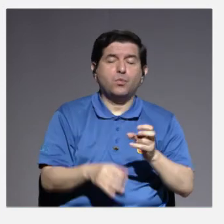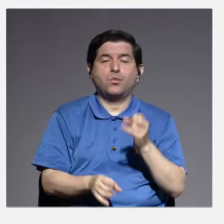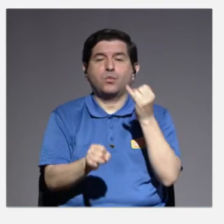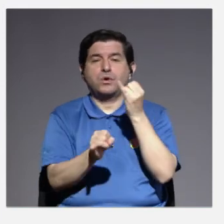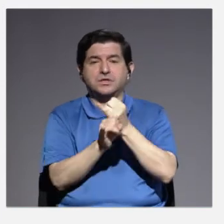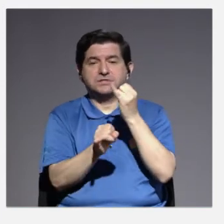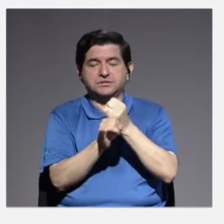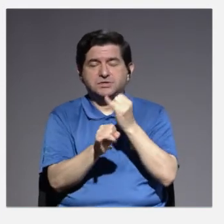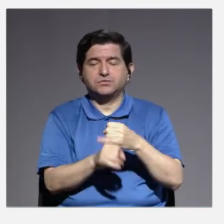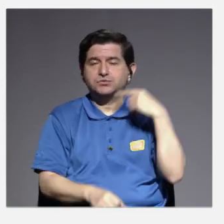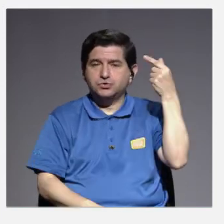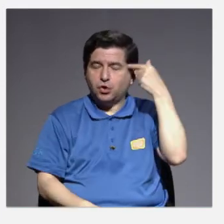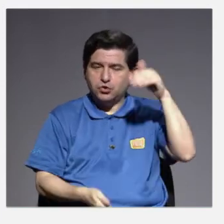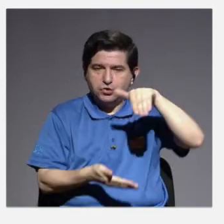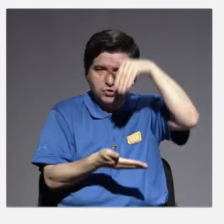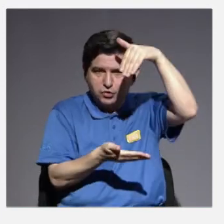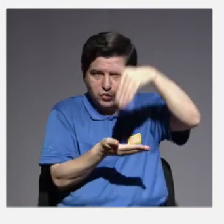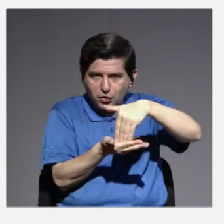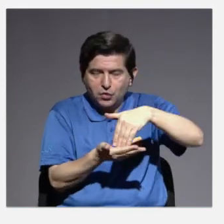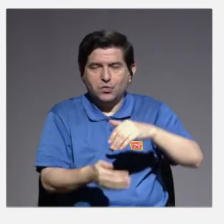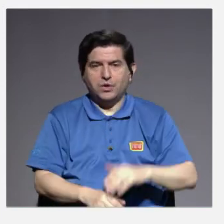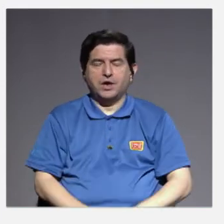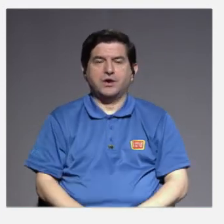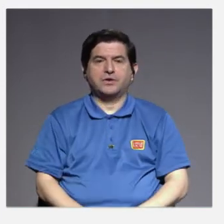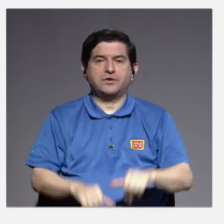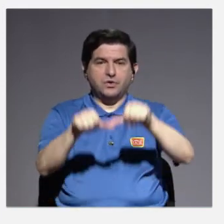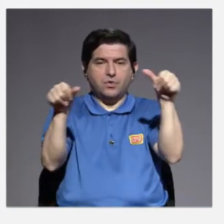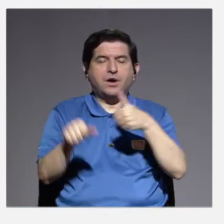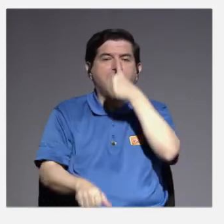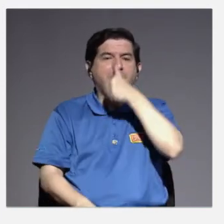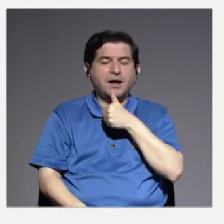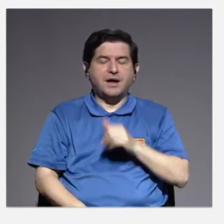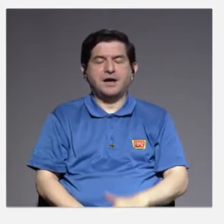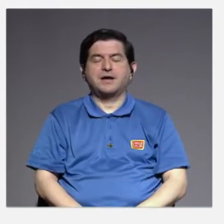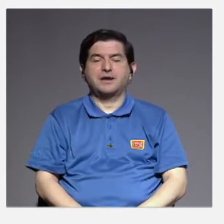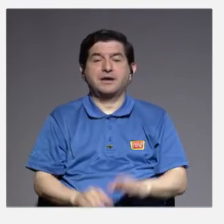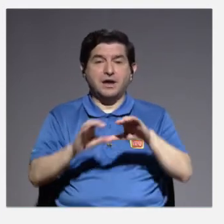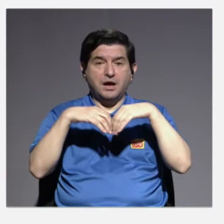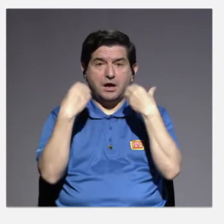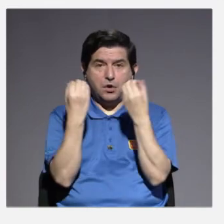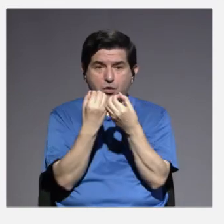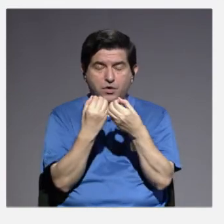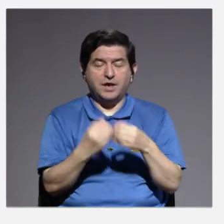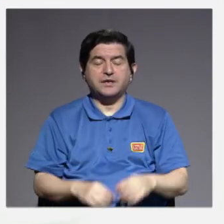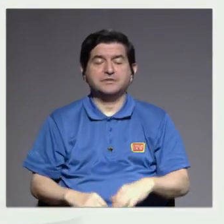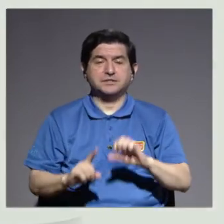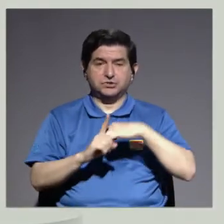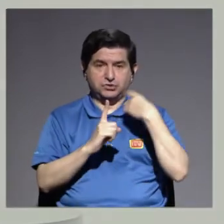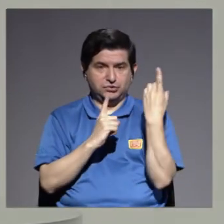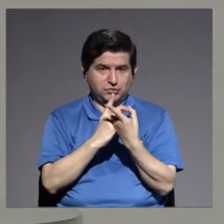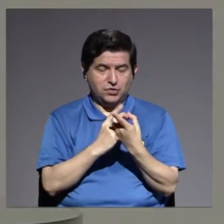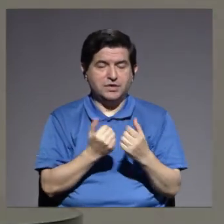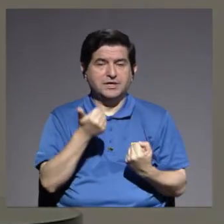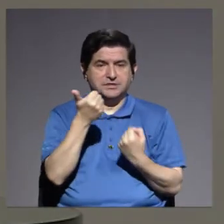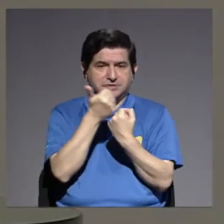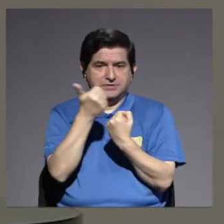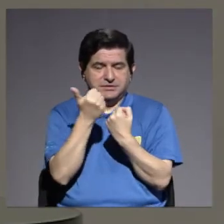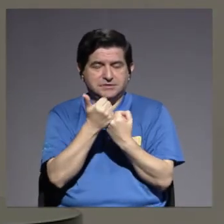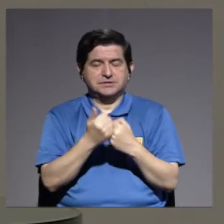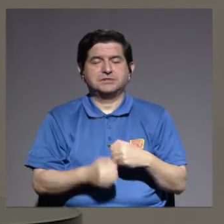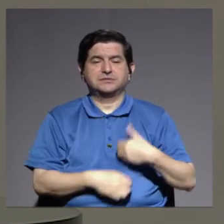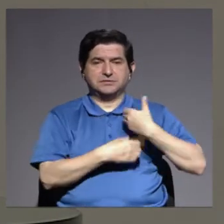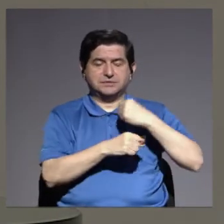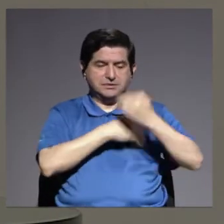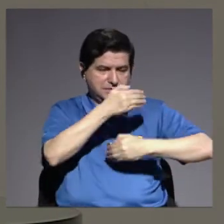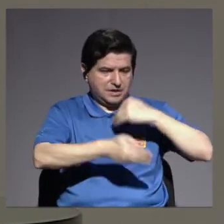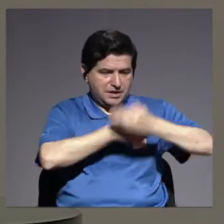de gobierno central, sector privado, organizaciones de sociedad civil, apoyemos a las municipalidades en estos